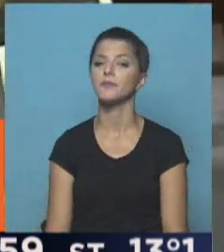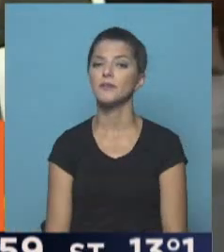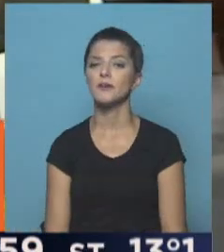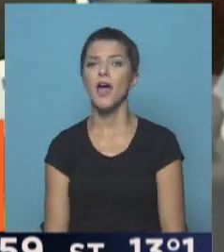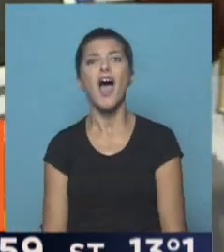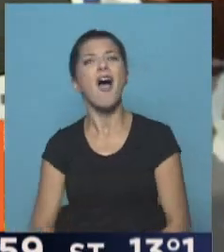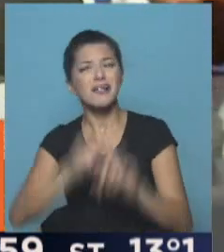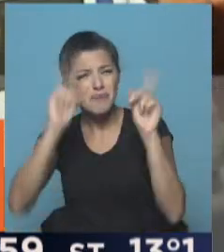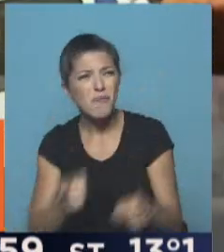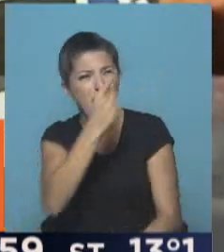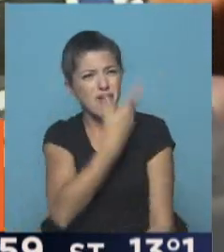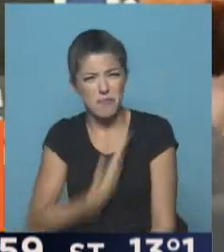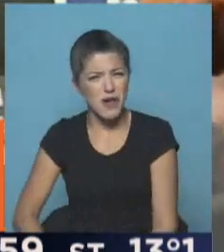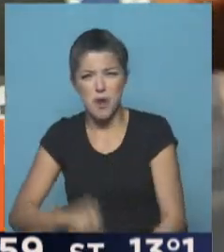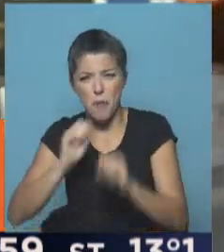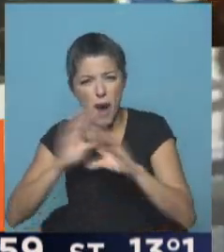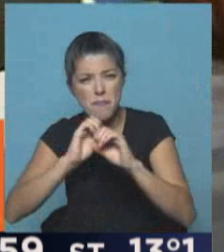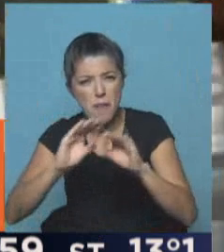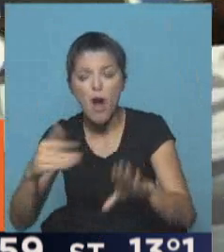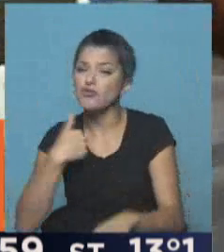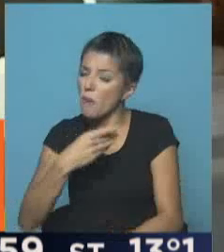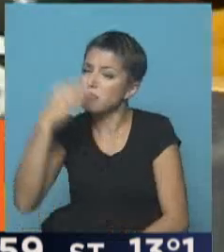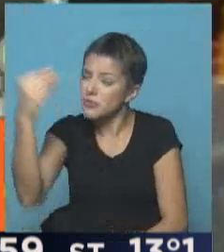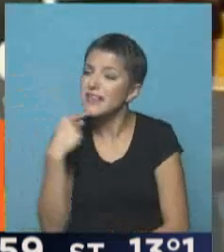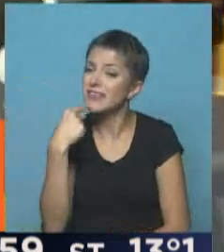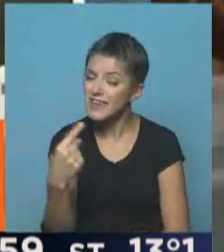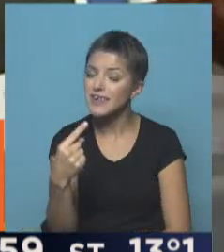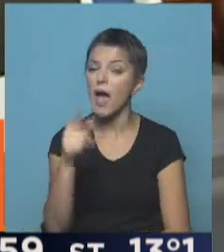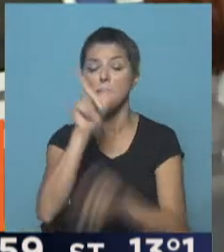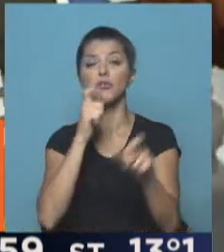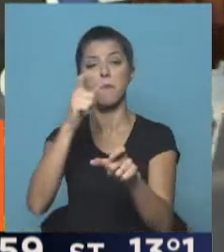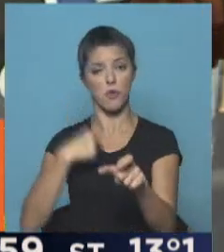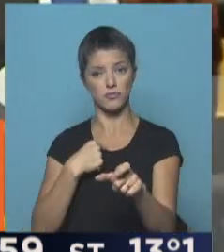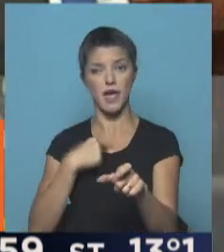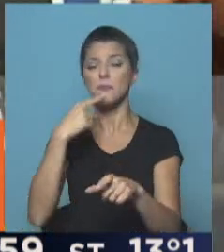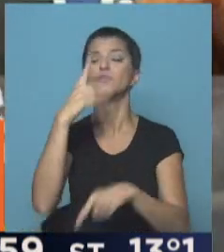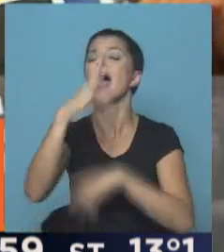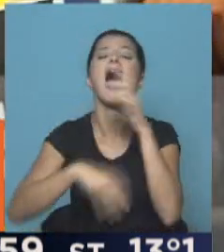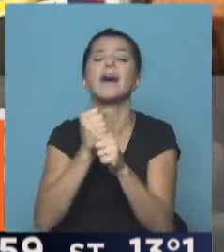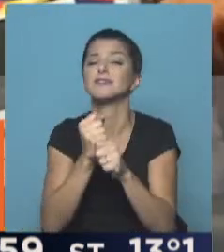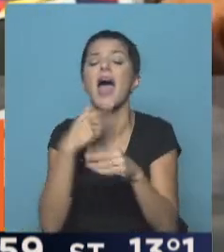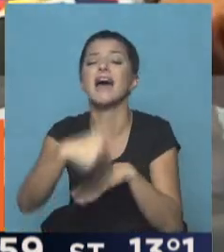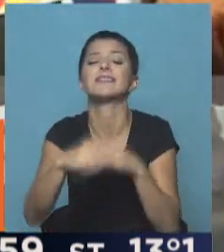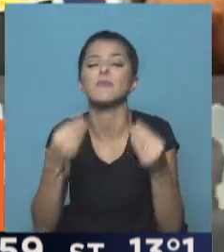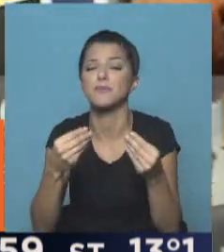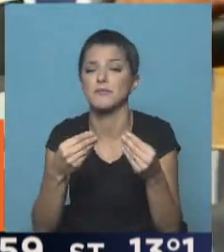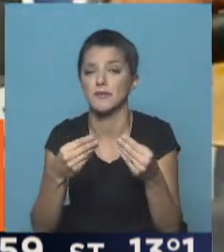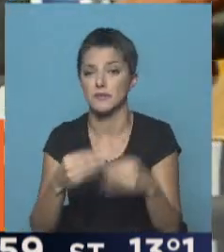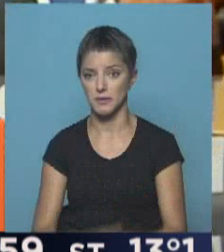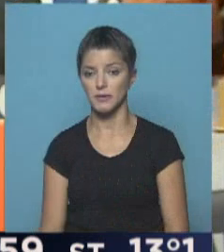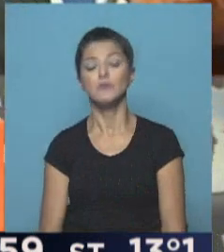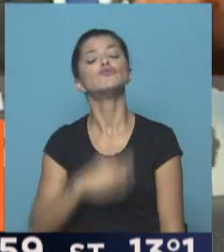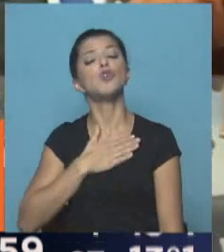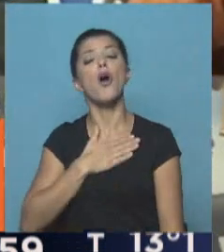hecho, yo se lo he dicho a mucha gente que me ha preguntado, Capriles, ¿hasta cuándo va a hacer esto? Y le he